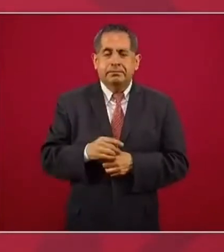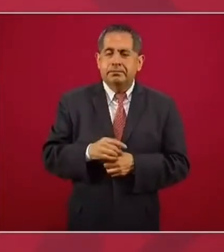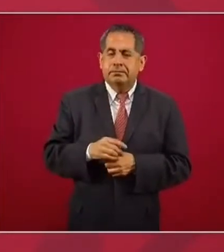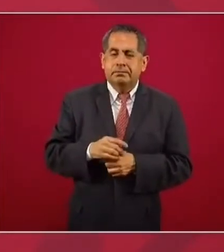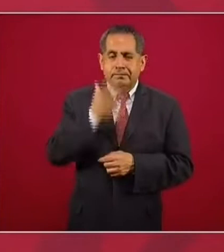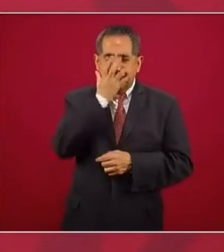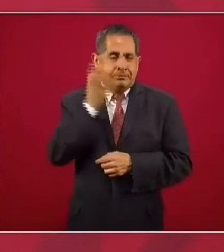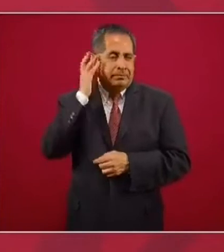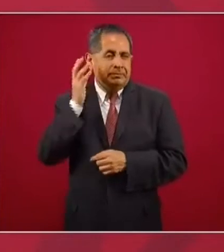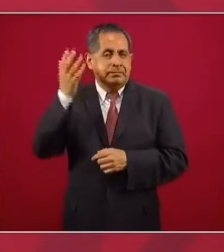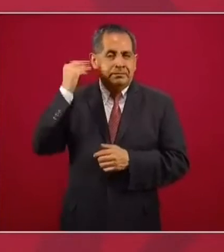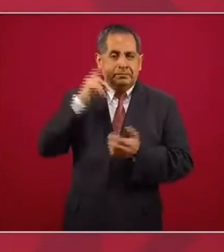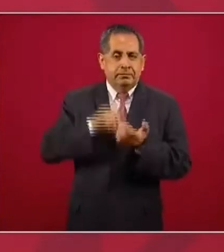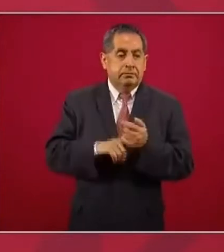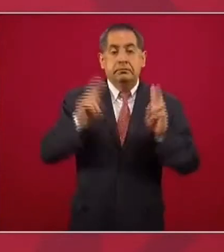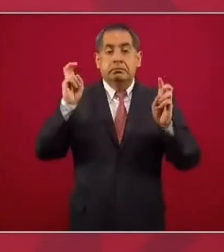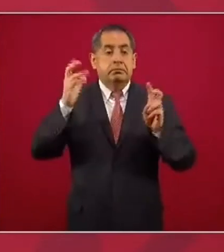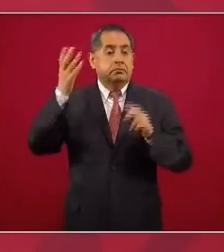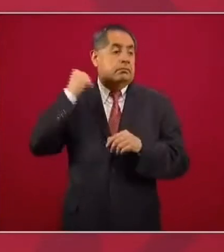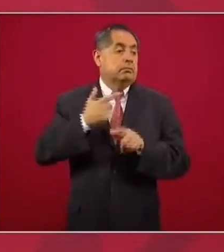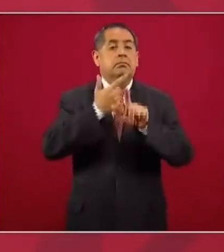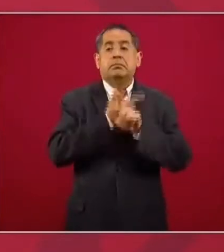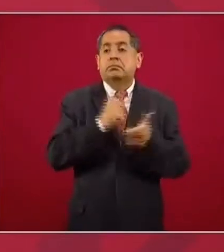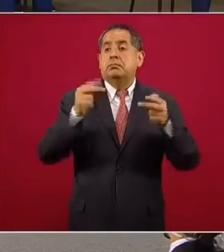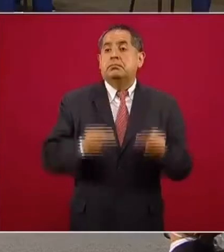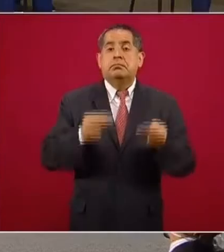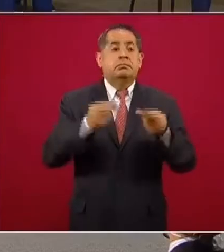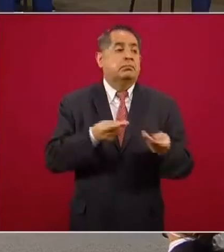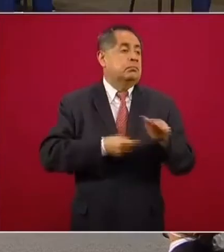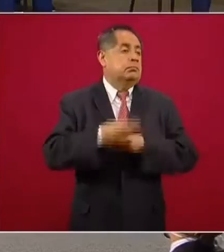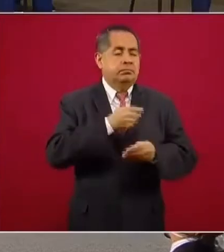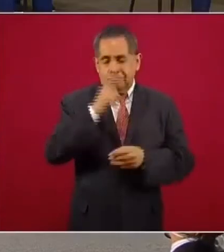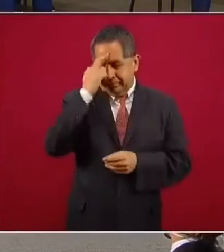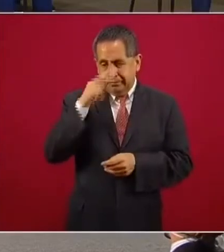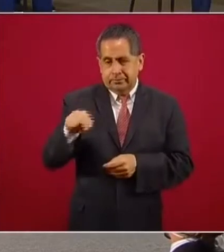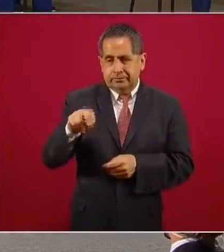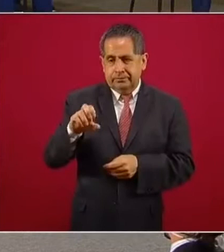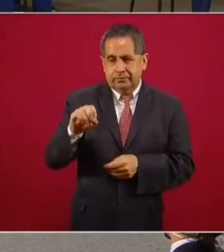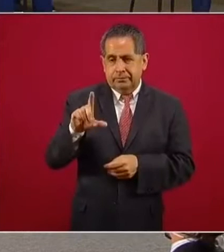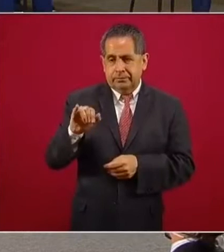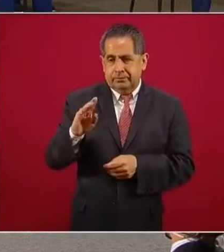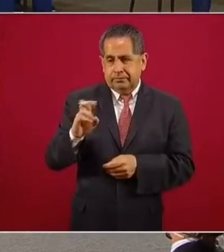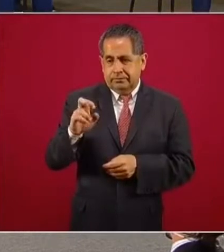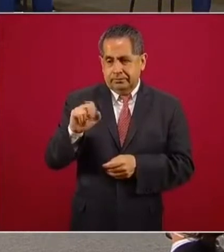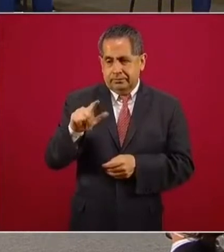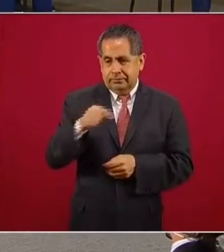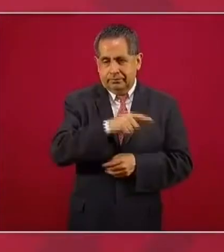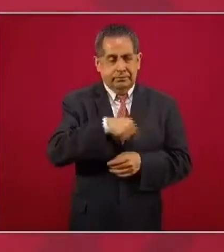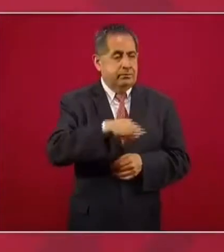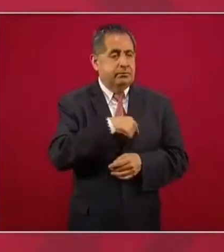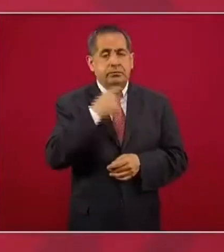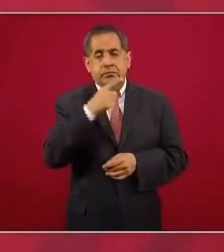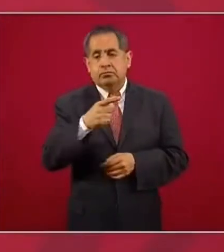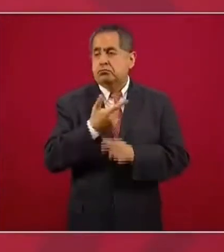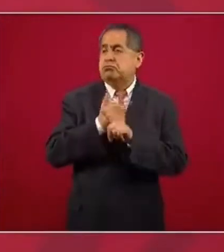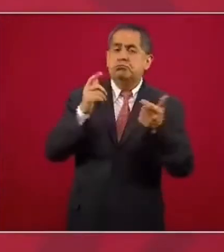Se habla de libre mercado, ¿no? Que el neoliberalismo es